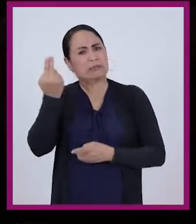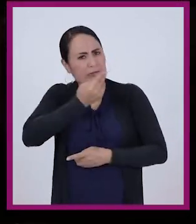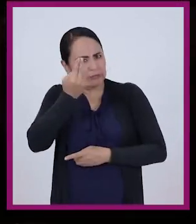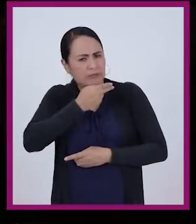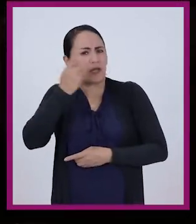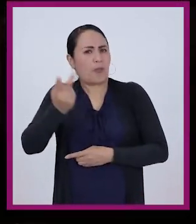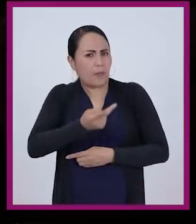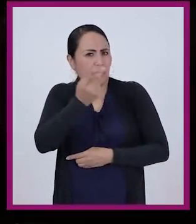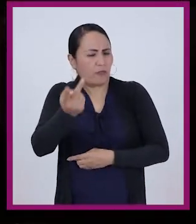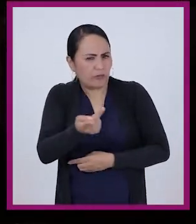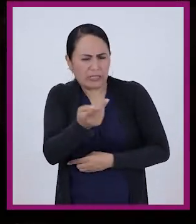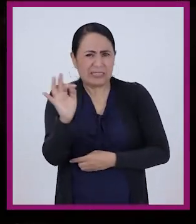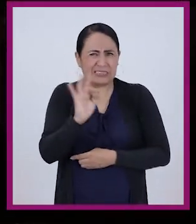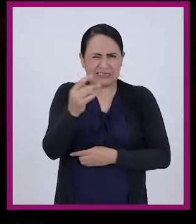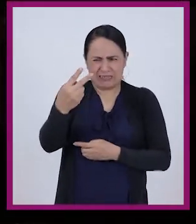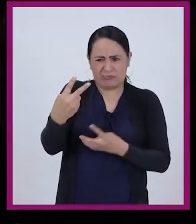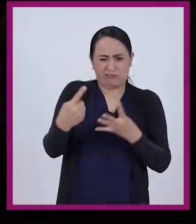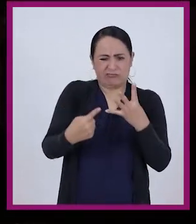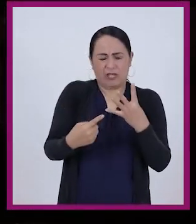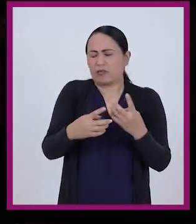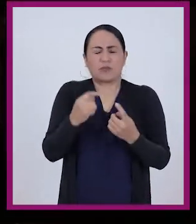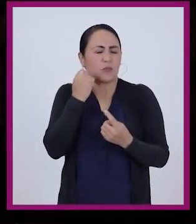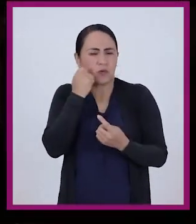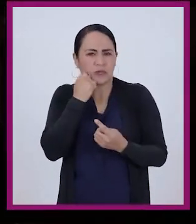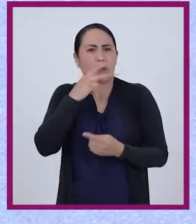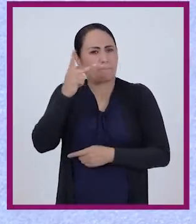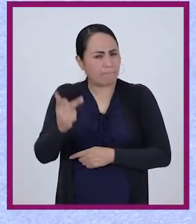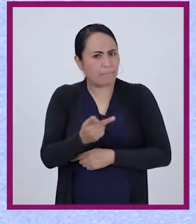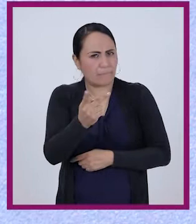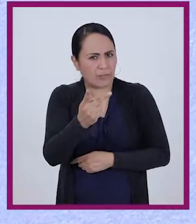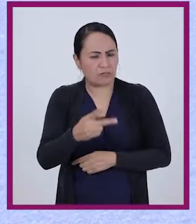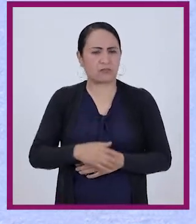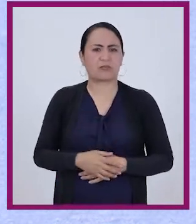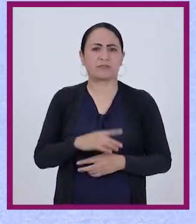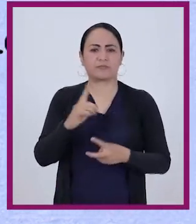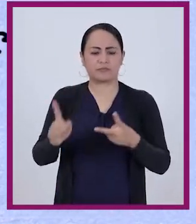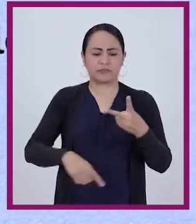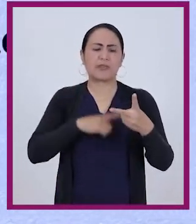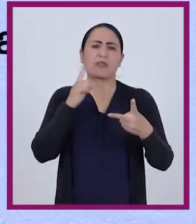tenemos dudas, hay que preguntar, por muy obvio que parezca.